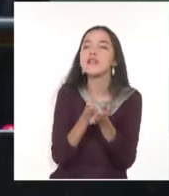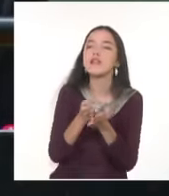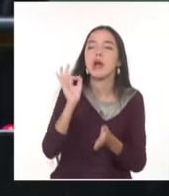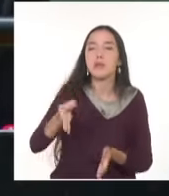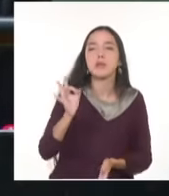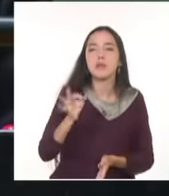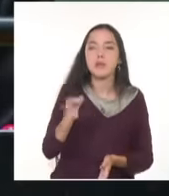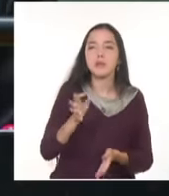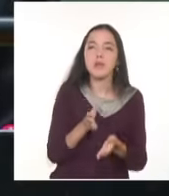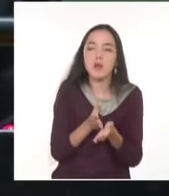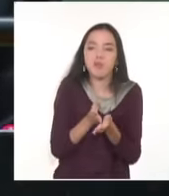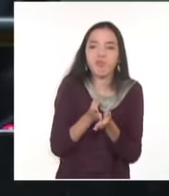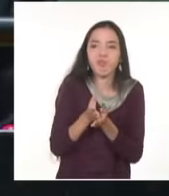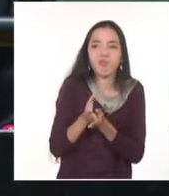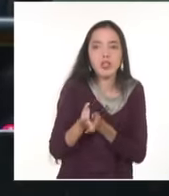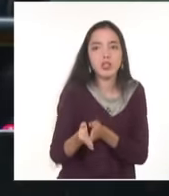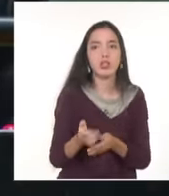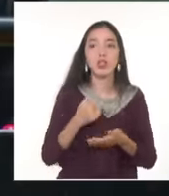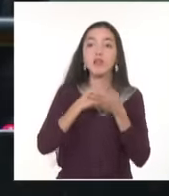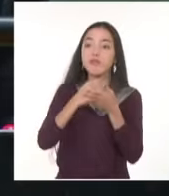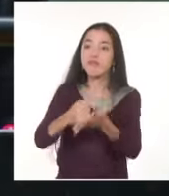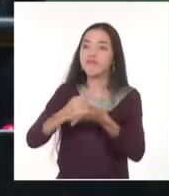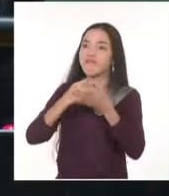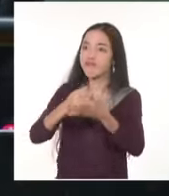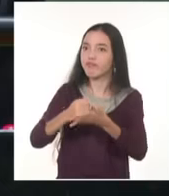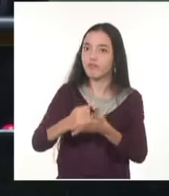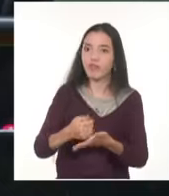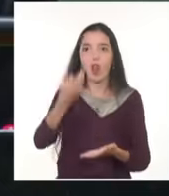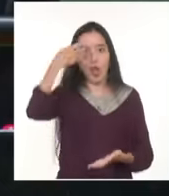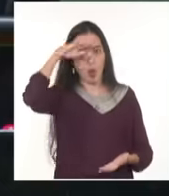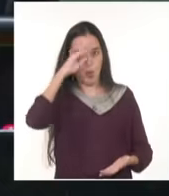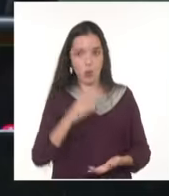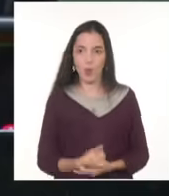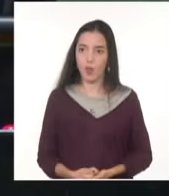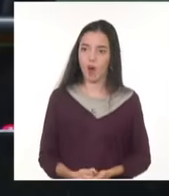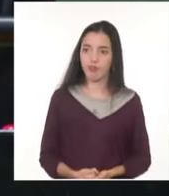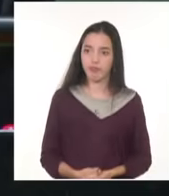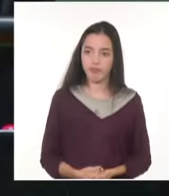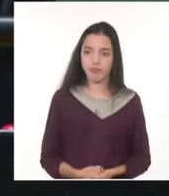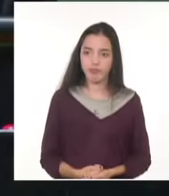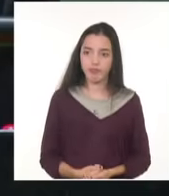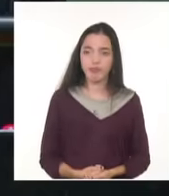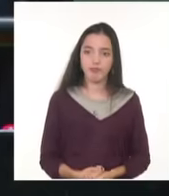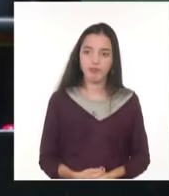Cuba en su empeño por avanzar en su camino al desarrollo.